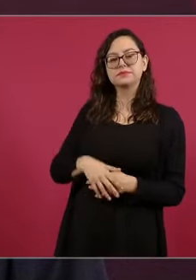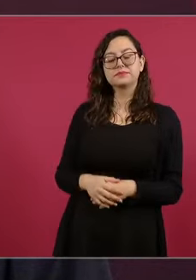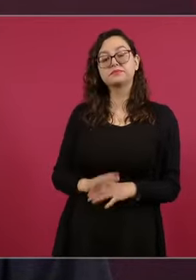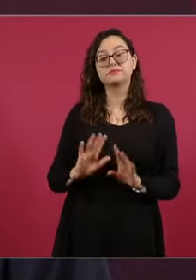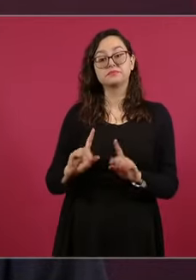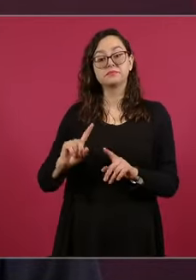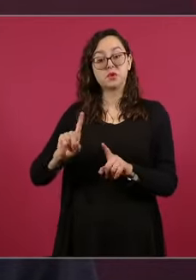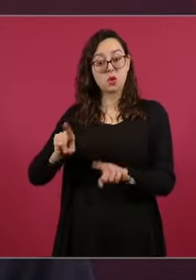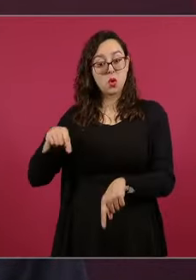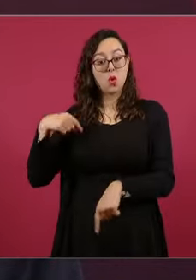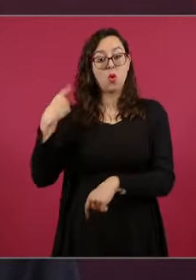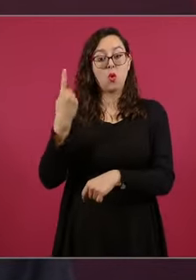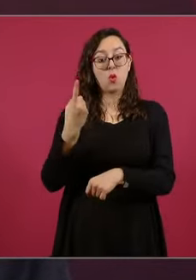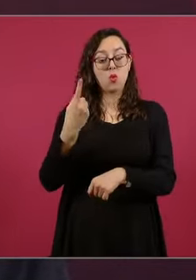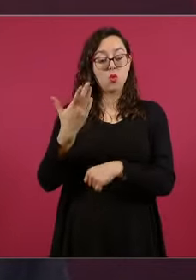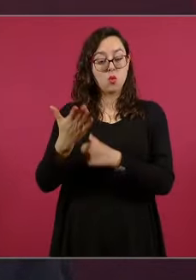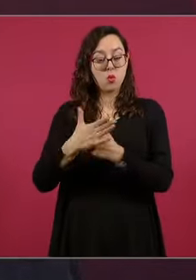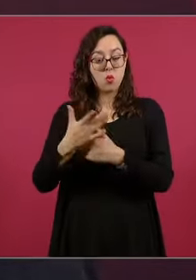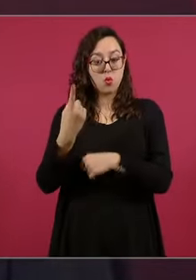en